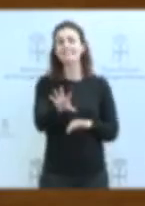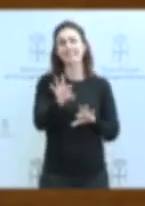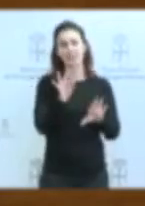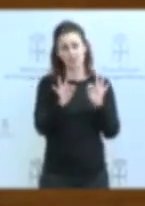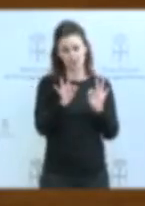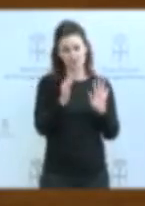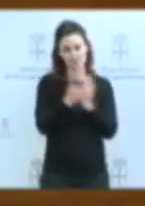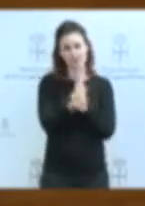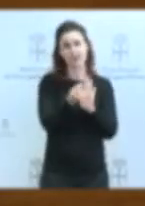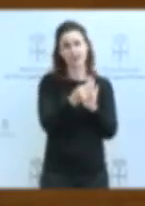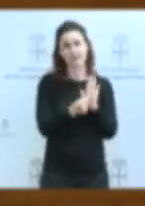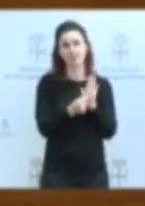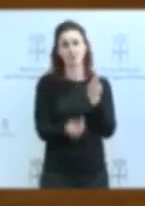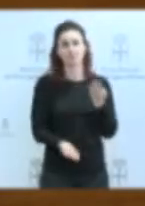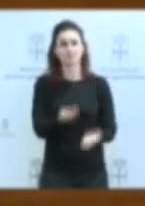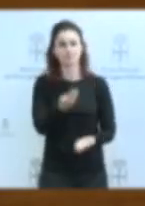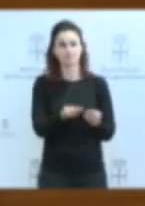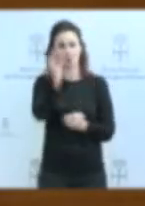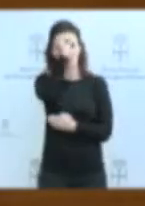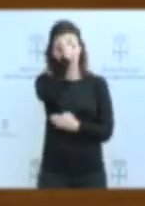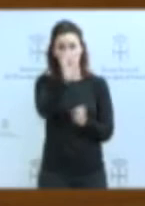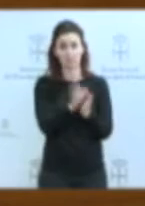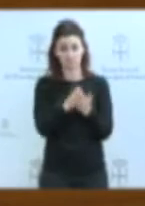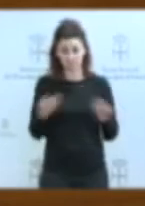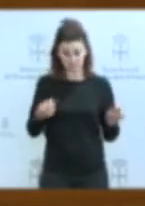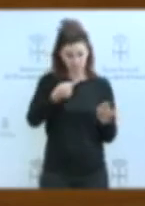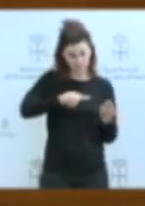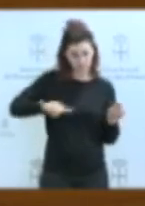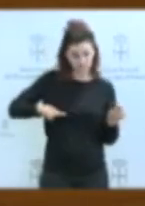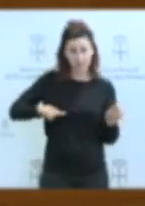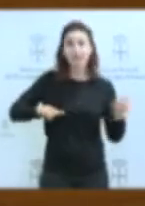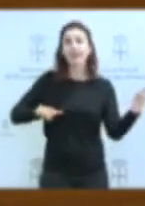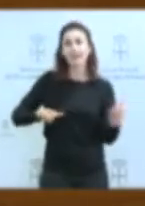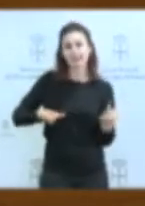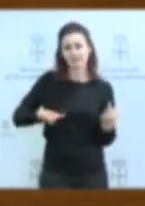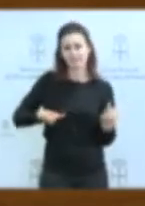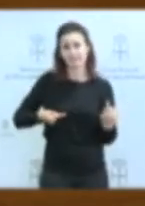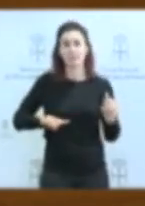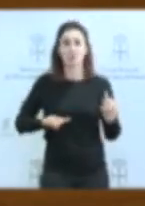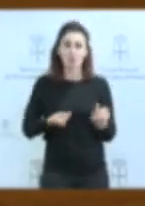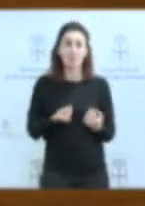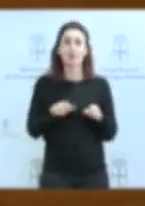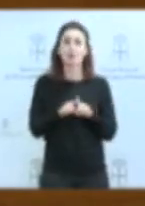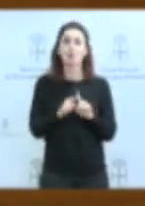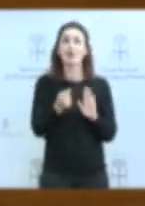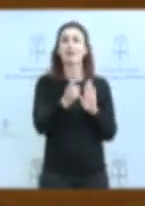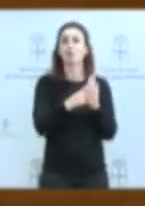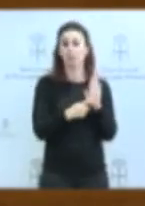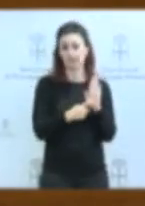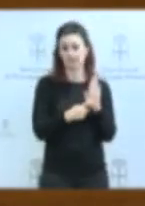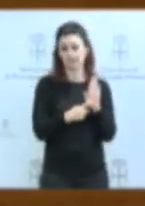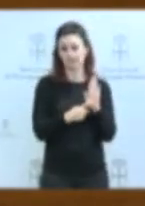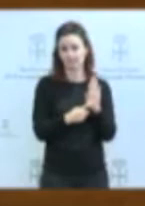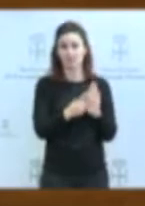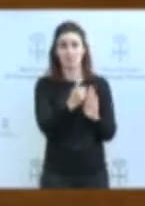los pliegos, lo que se hace es valorar con una serie de puntos determinados aeropuertos. La elección